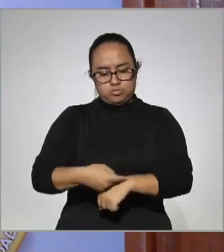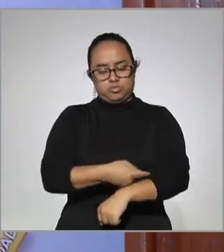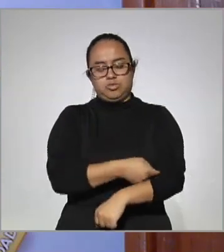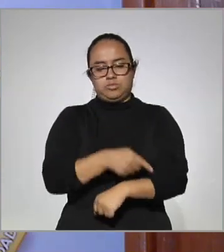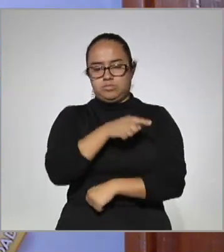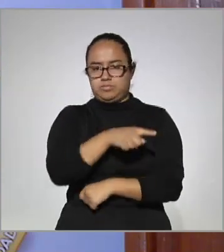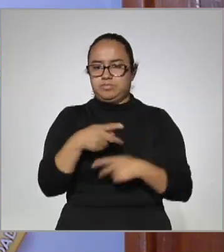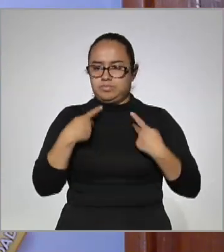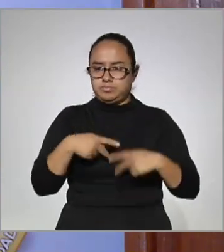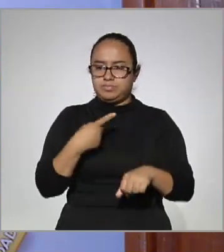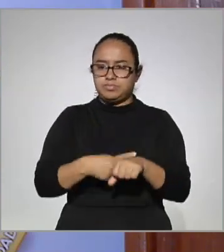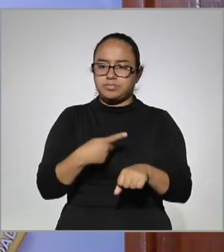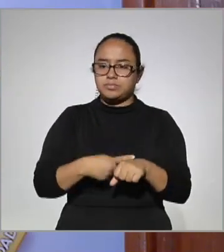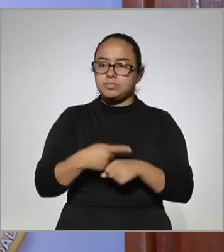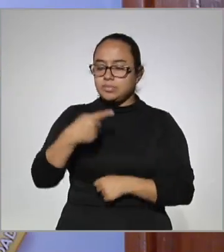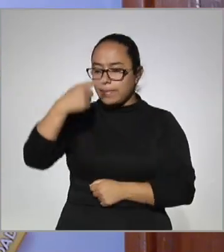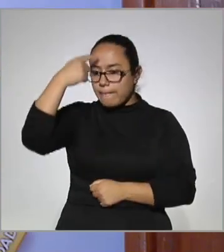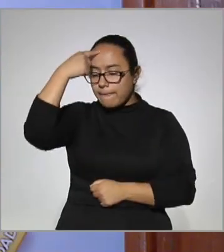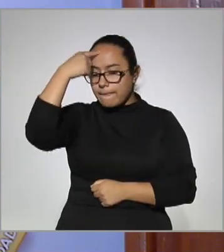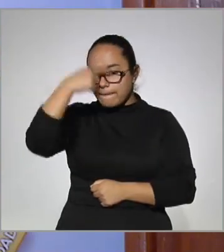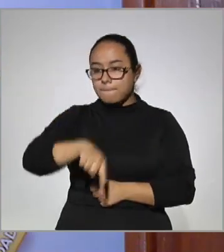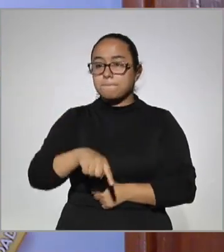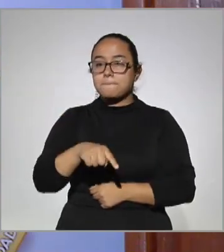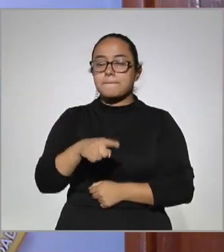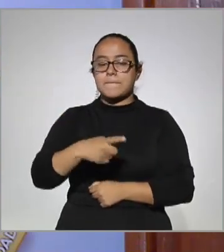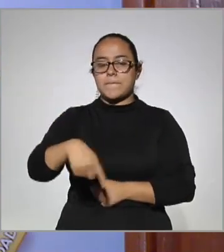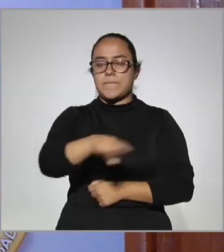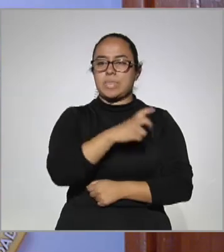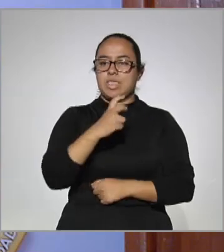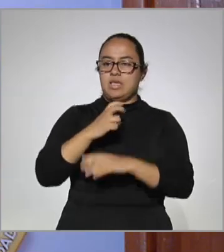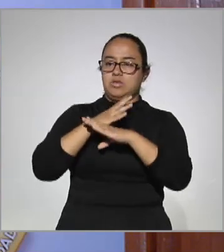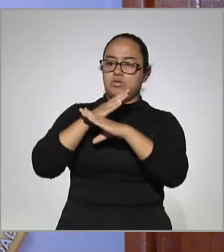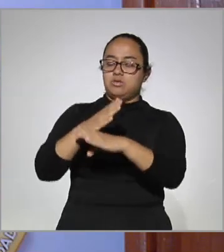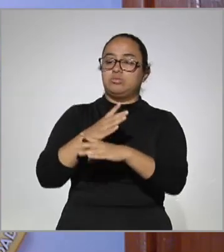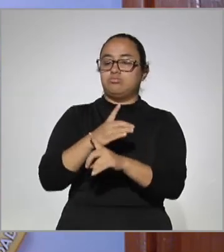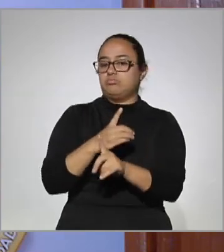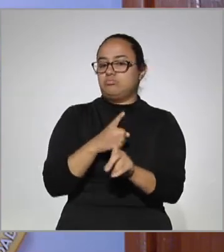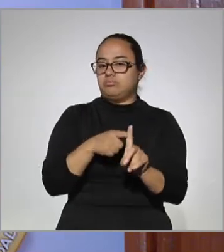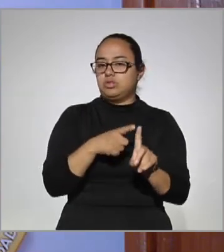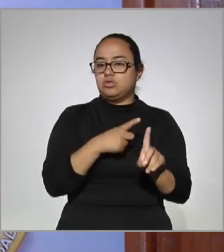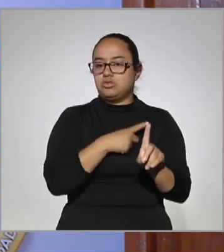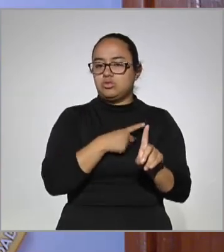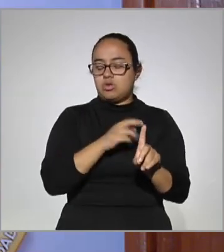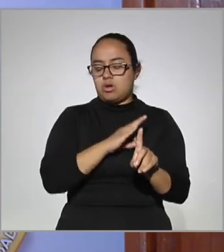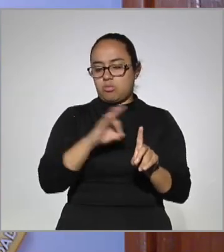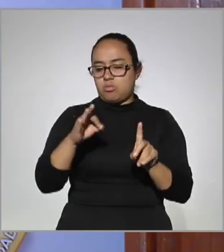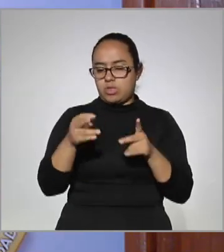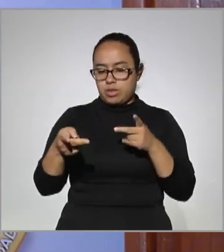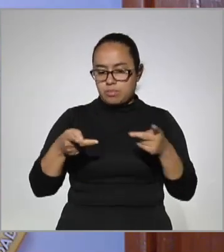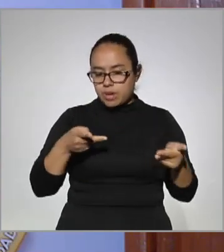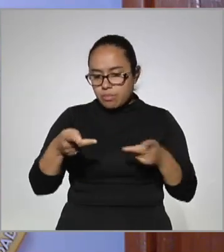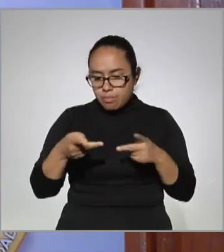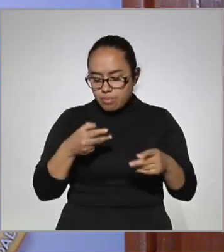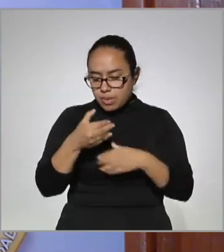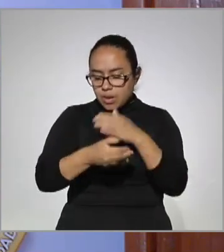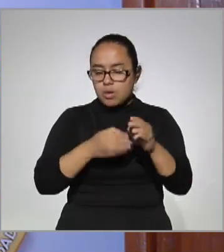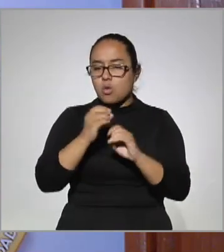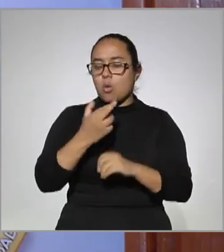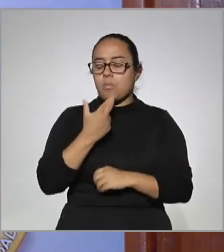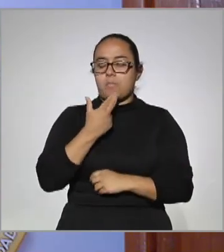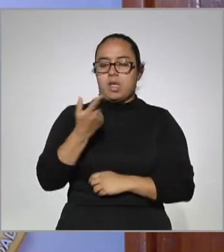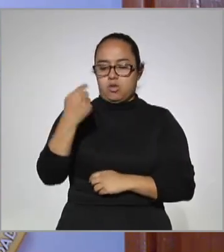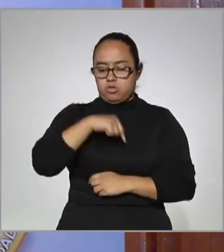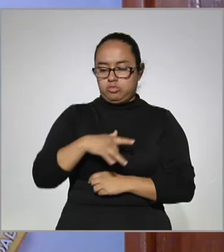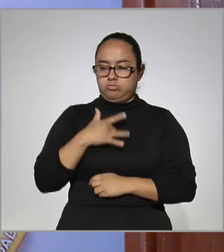paciente con la intención de que su respuesta inmune, ella solita prepare o mejore su